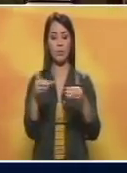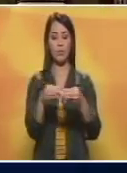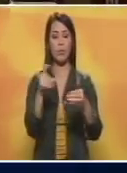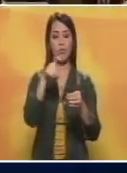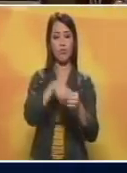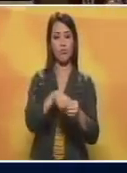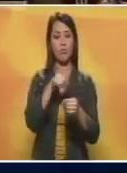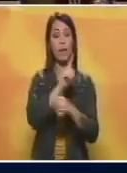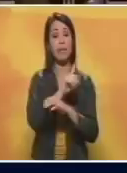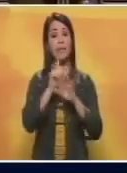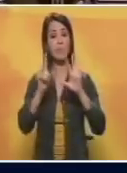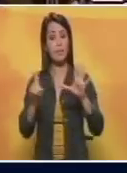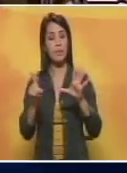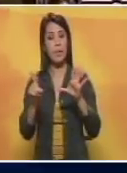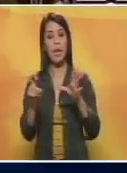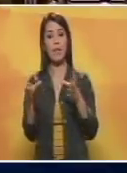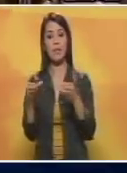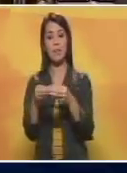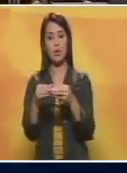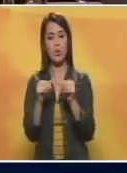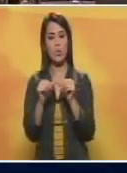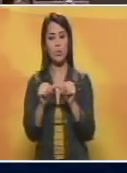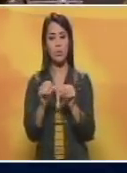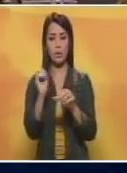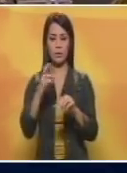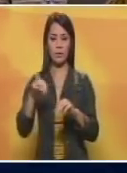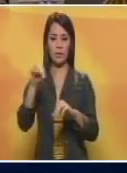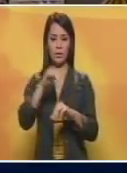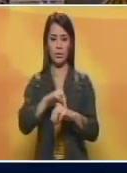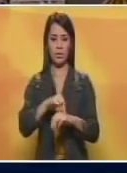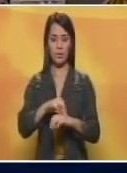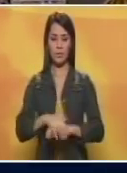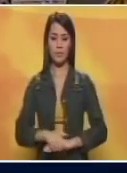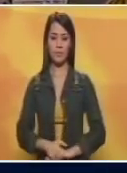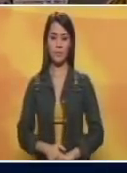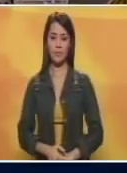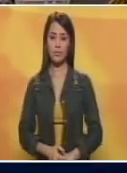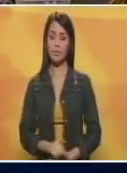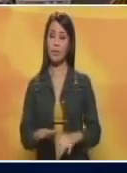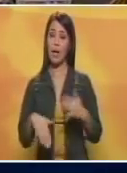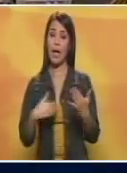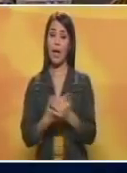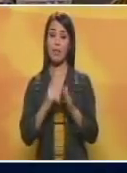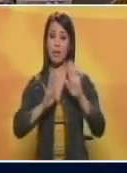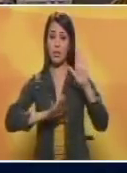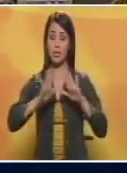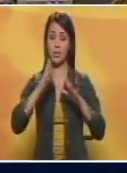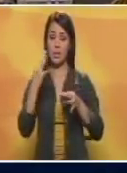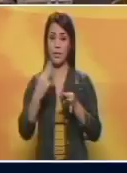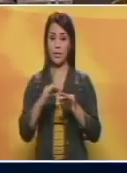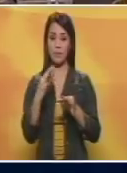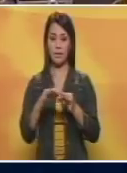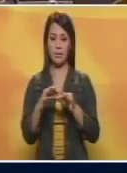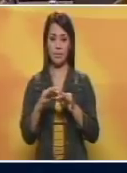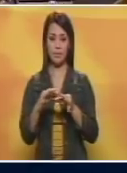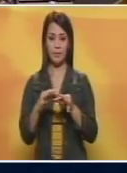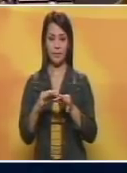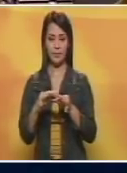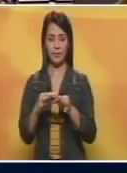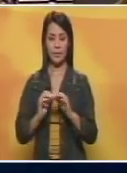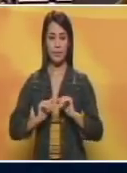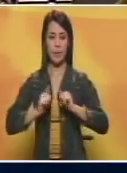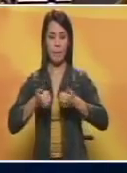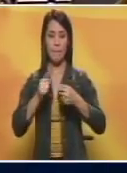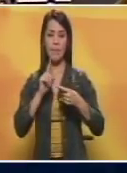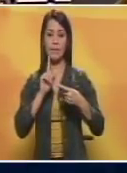comisiones permanentes de la asamblea nacional que hasta el 15 de septiembre en cuando se inicia